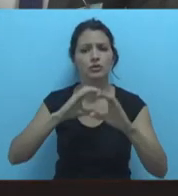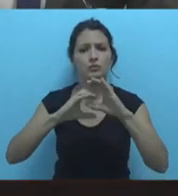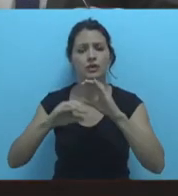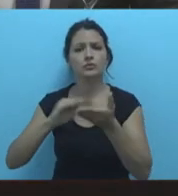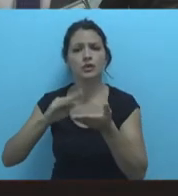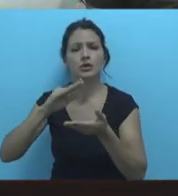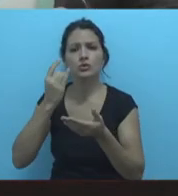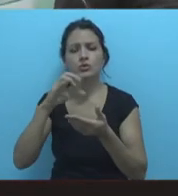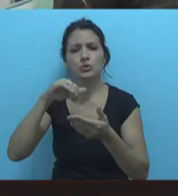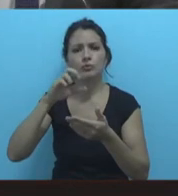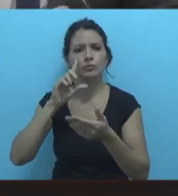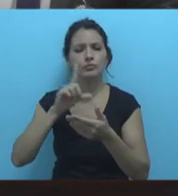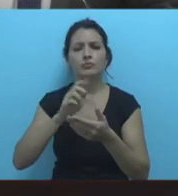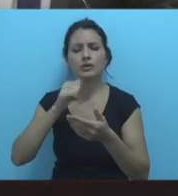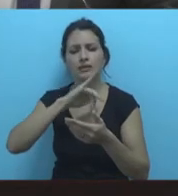diputado Chumpitaz,